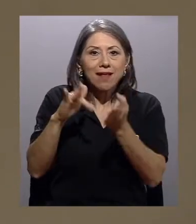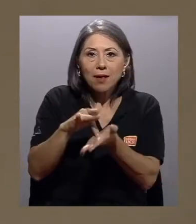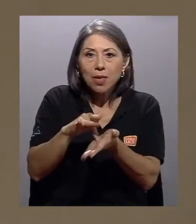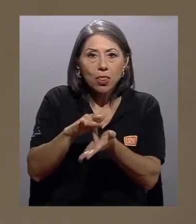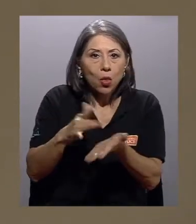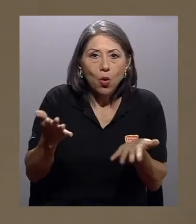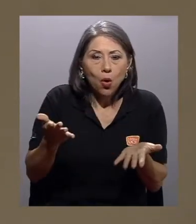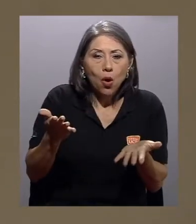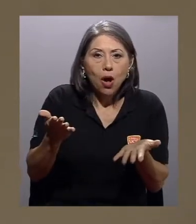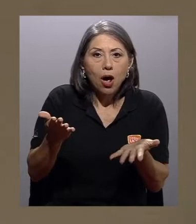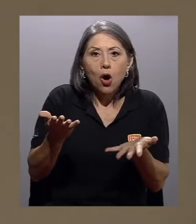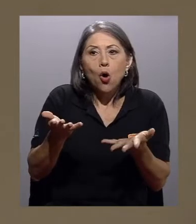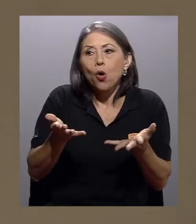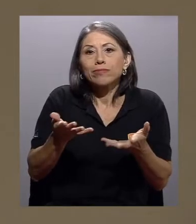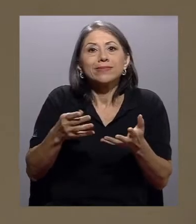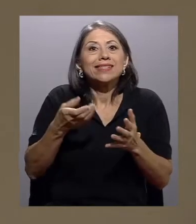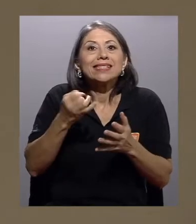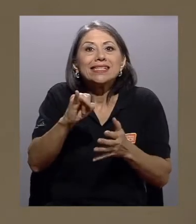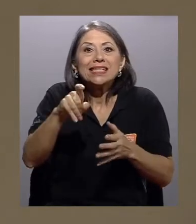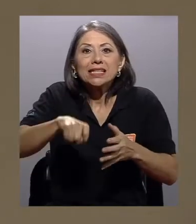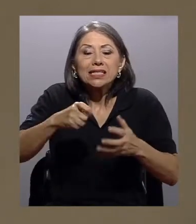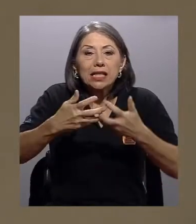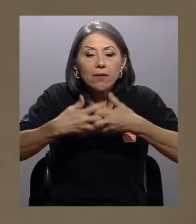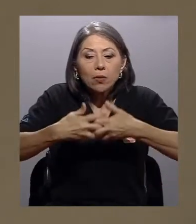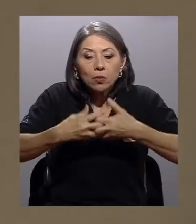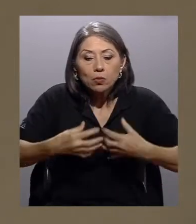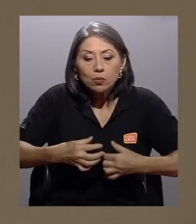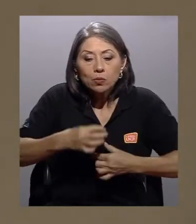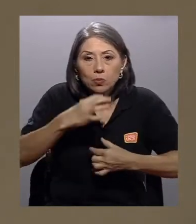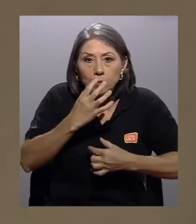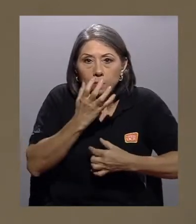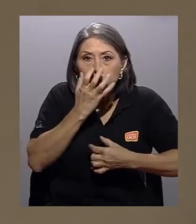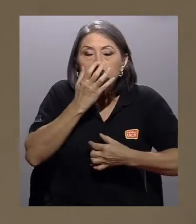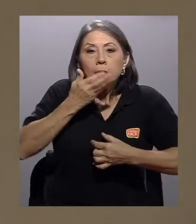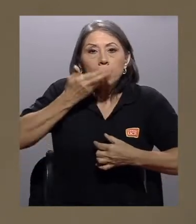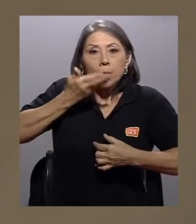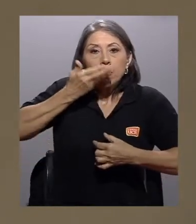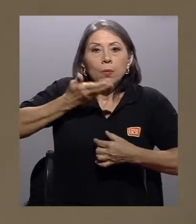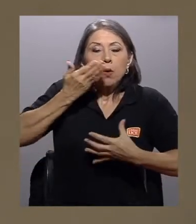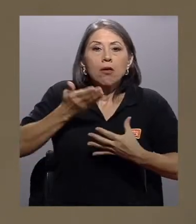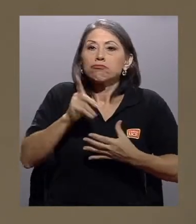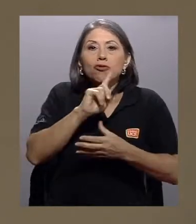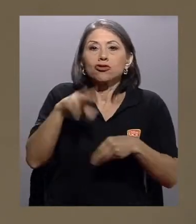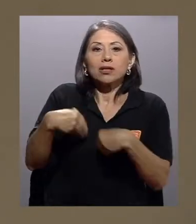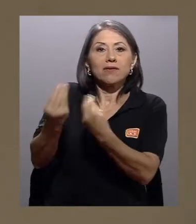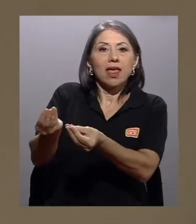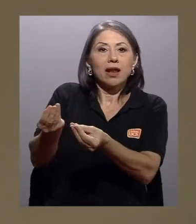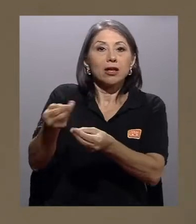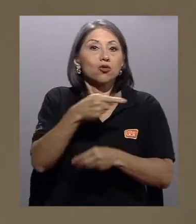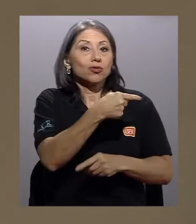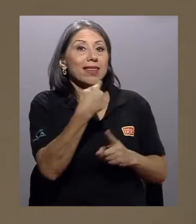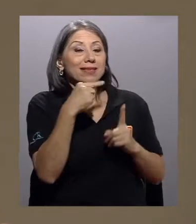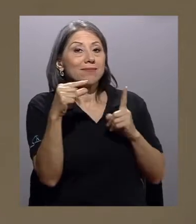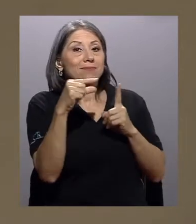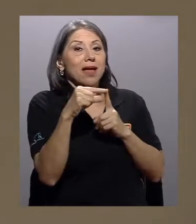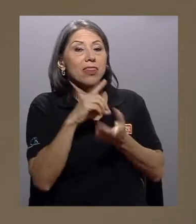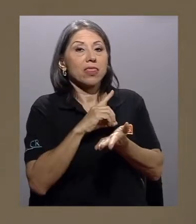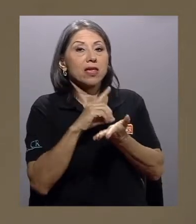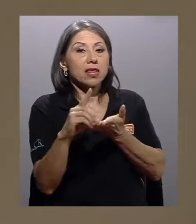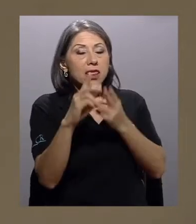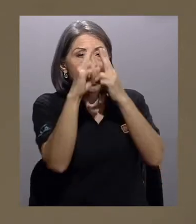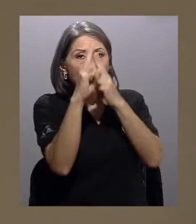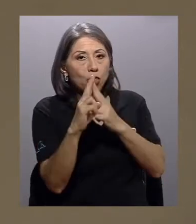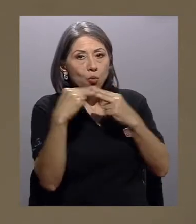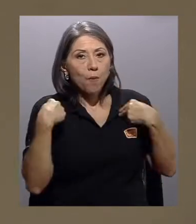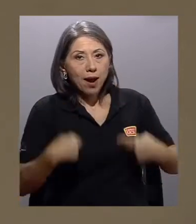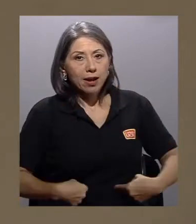requirieran mecanismos de ventilación asistida, y usted menciona el término de dignidad humana. Entonces,